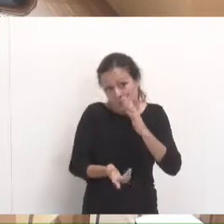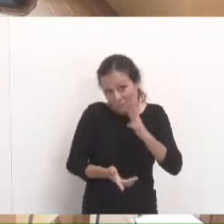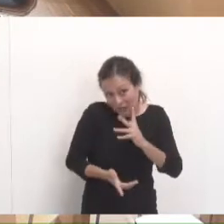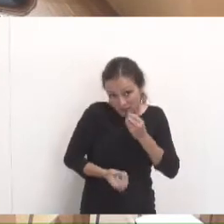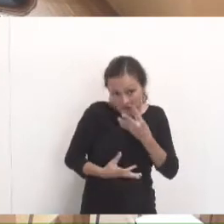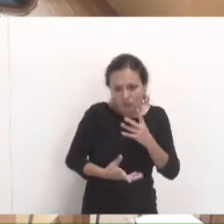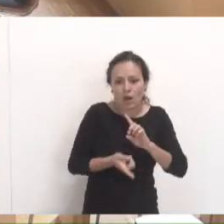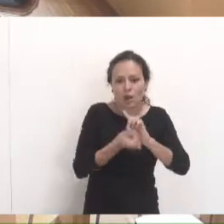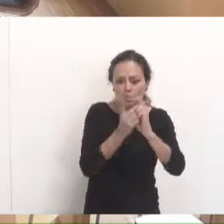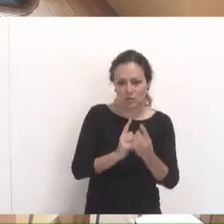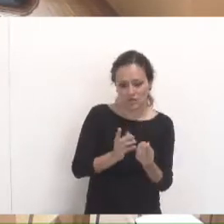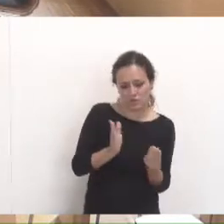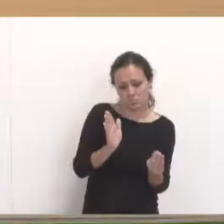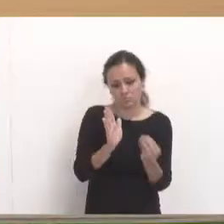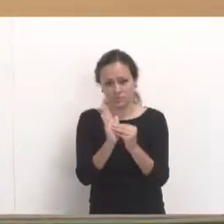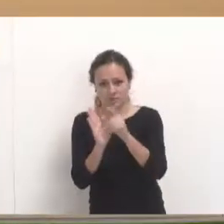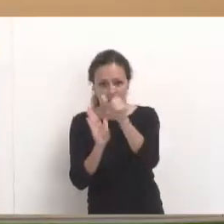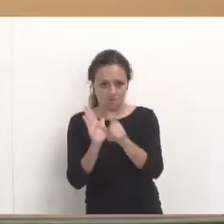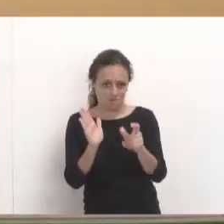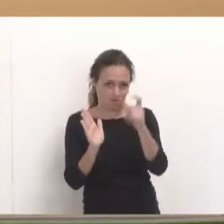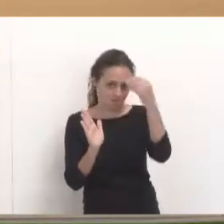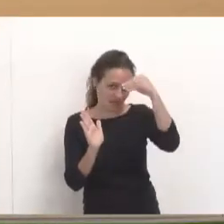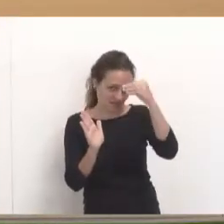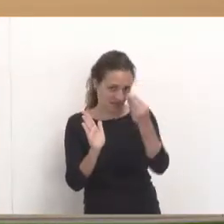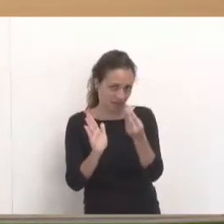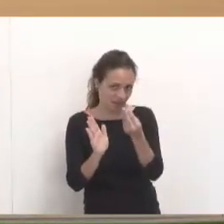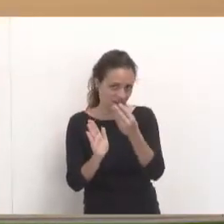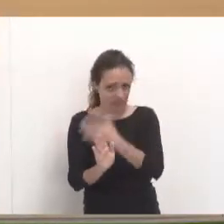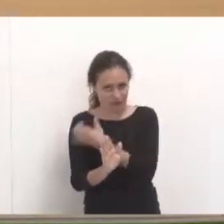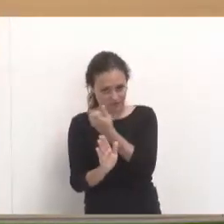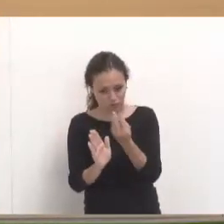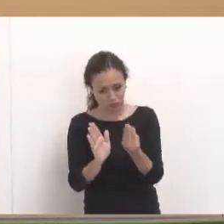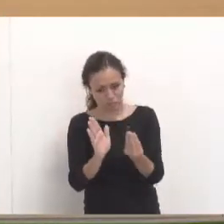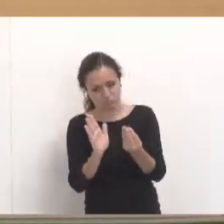sentido. Y